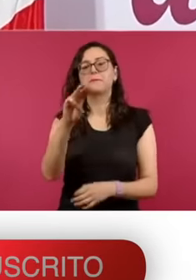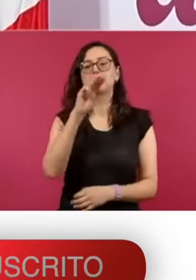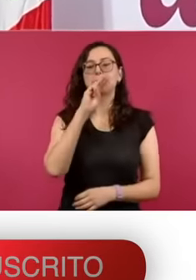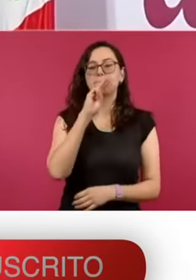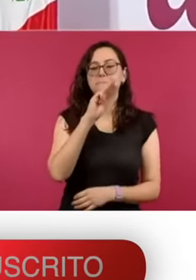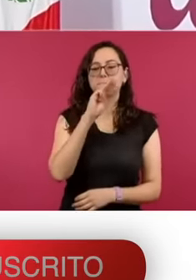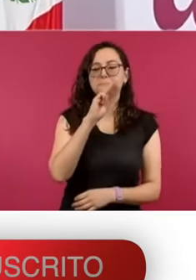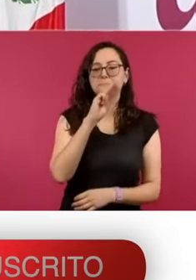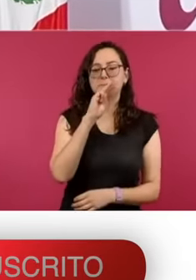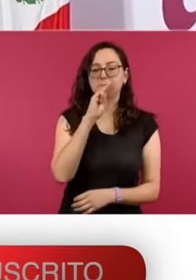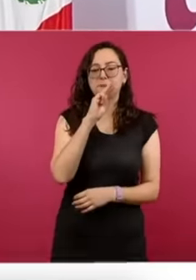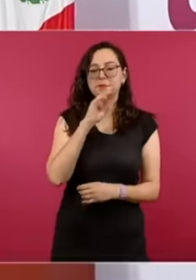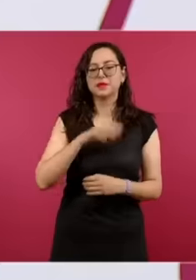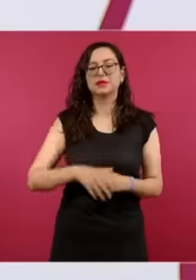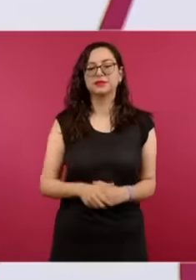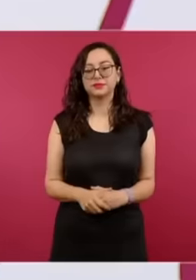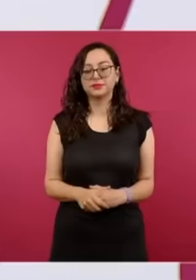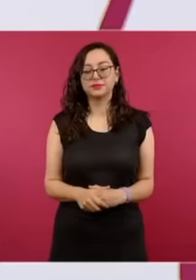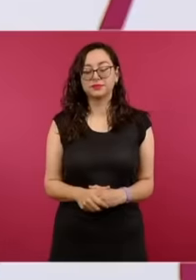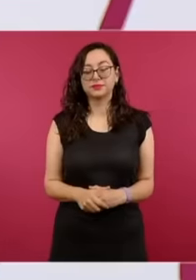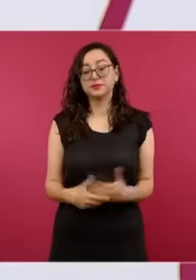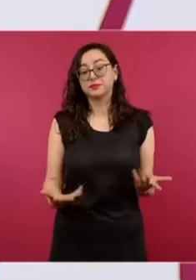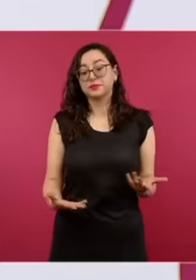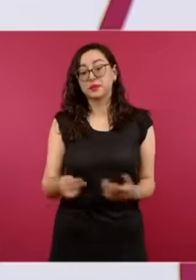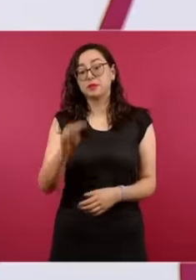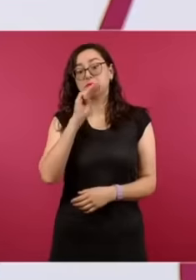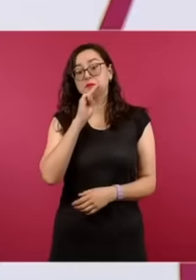mamás que se nos adelantaron,